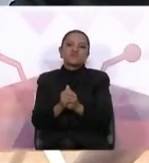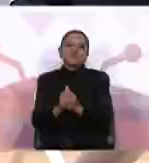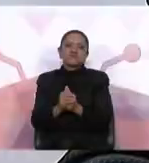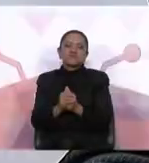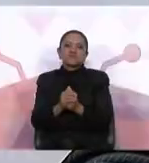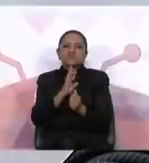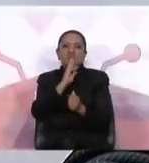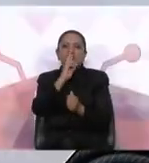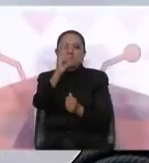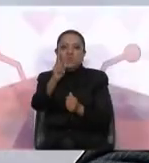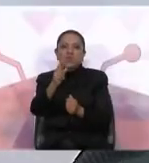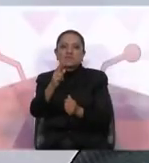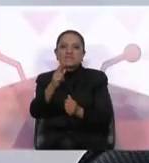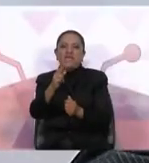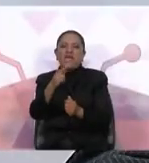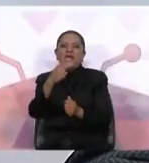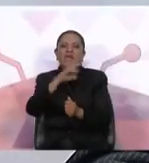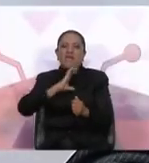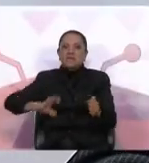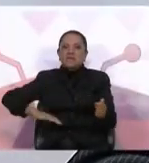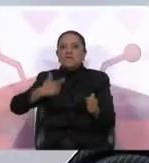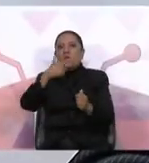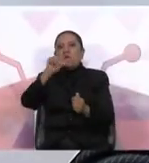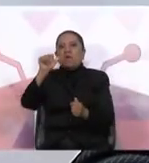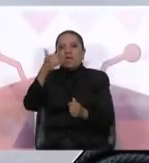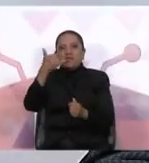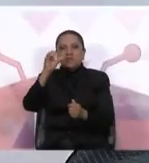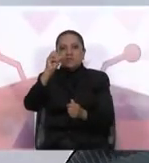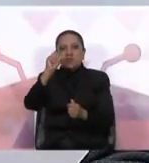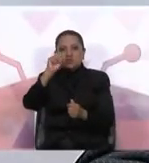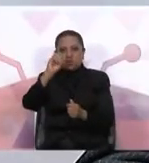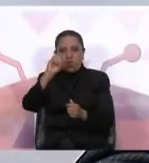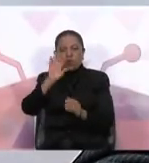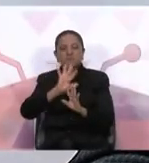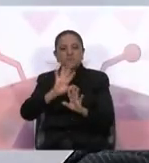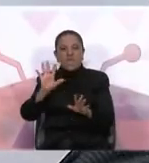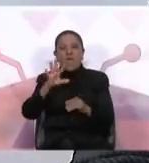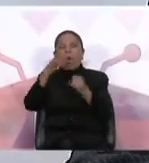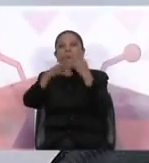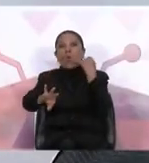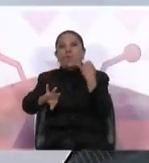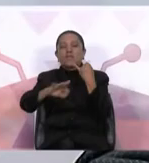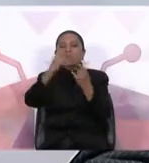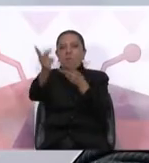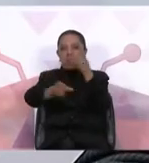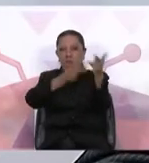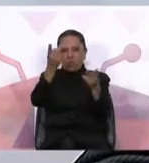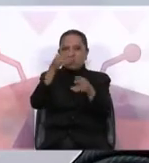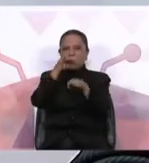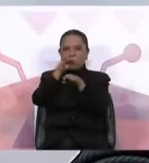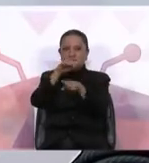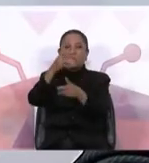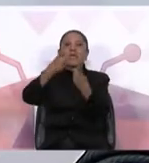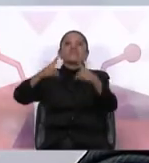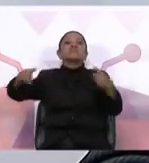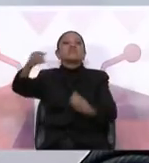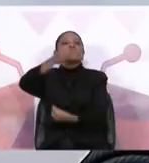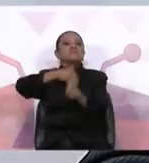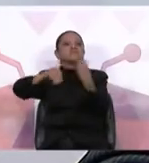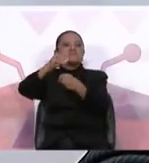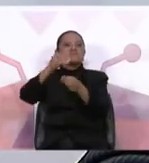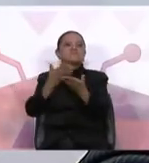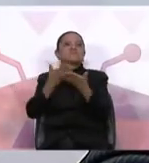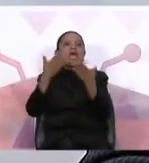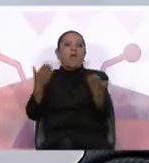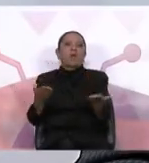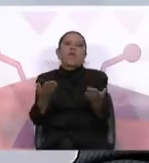ronda correspondiente al segundo bloque temático sobre el desarrollo sustentable tocaría alejandro vera jiménez candidato